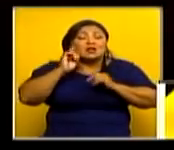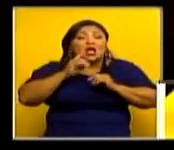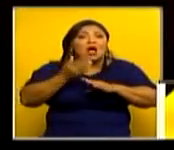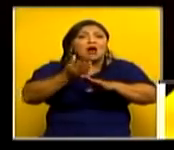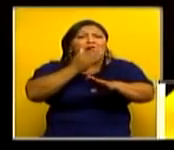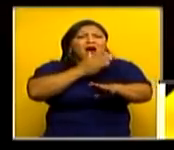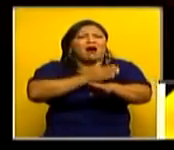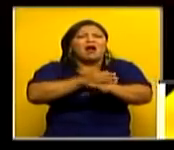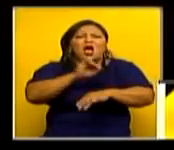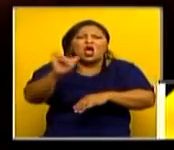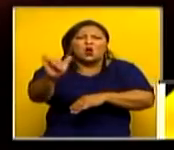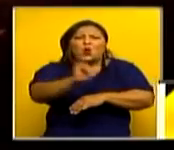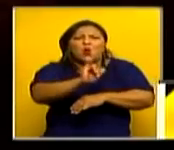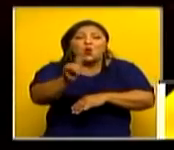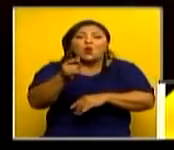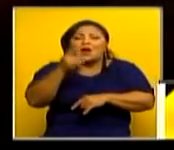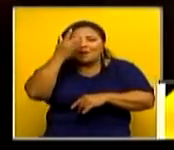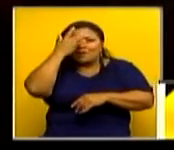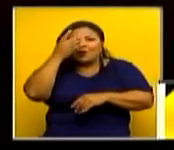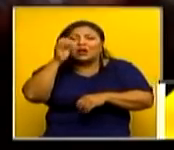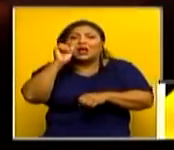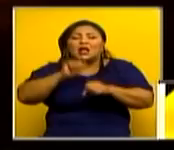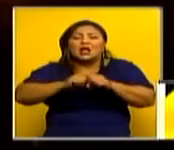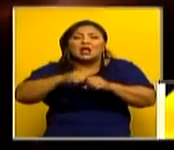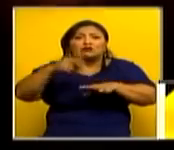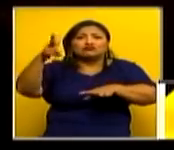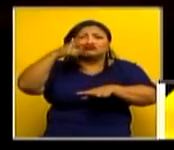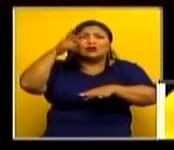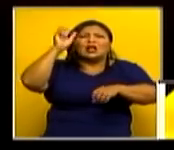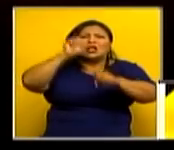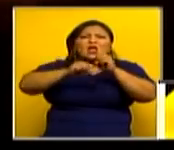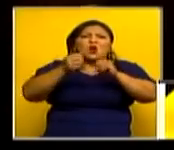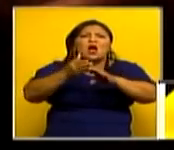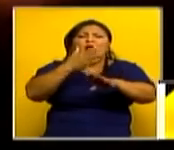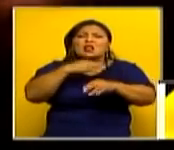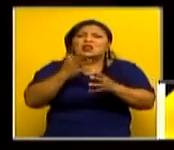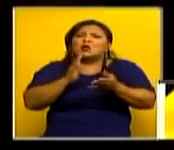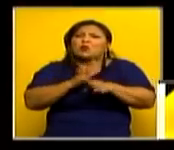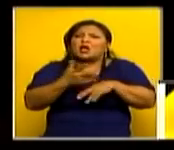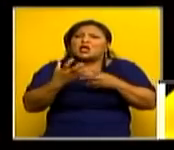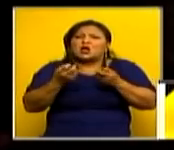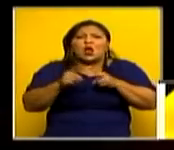antecedentes similares, donde destruyó una cámara de Canal 1 y hasta intentó escapar.